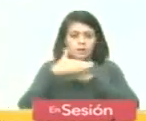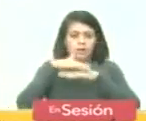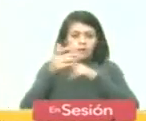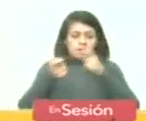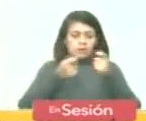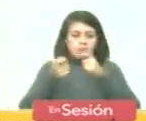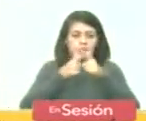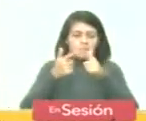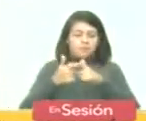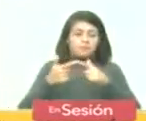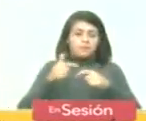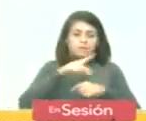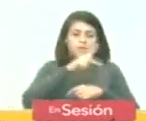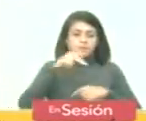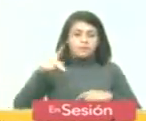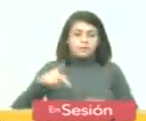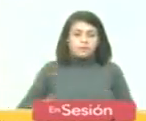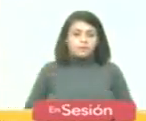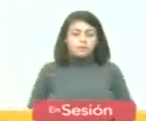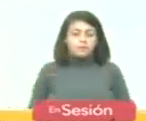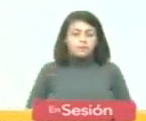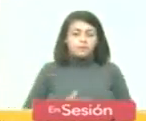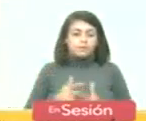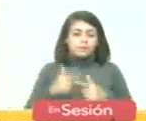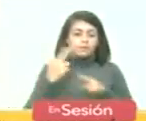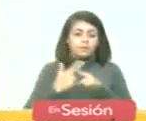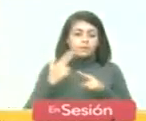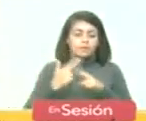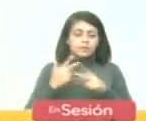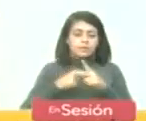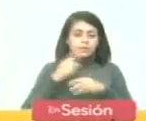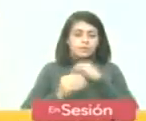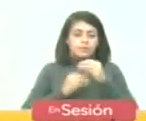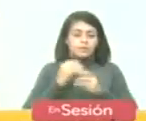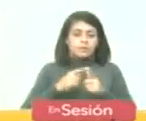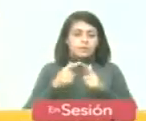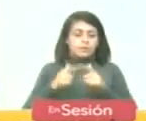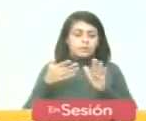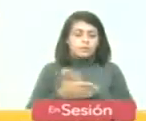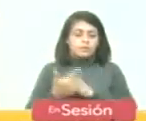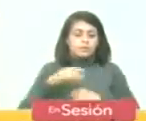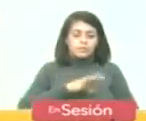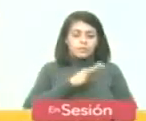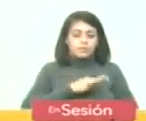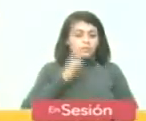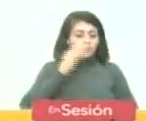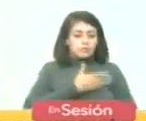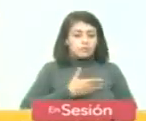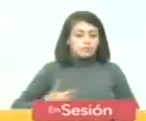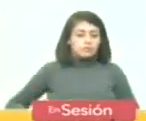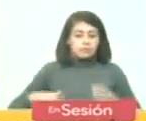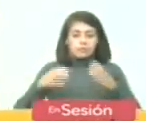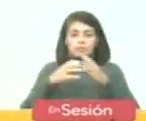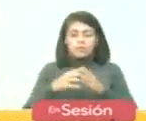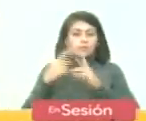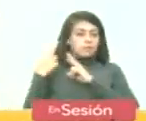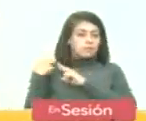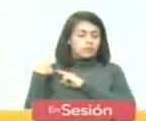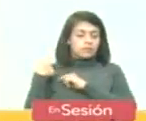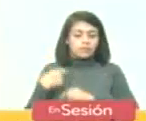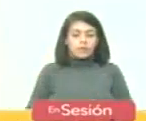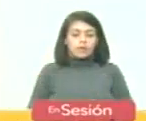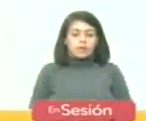región Indo-Pacífico. Por eso es tan peligroso lo que acaba de hacer esta señora presidenta de la Cámara de